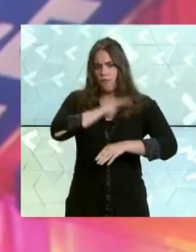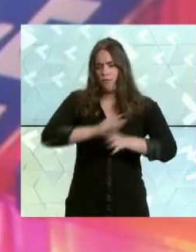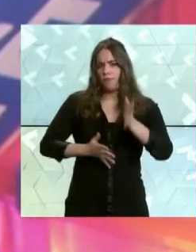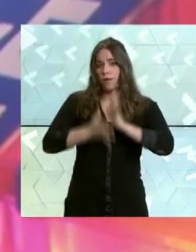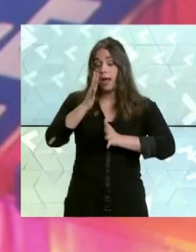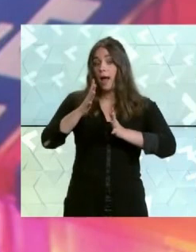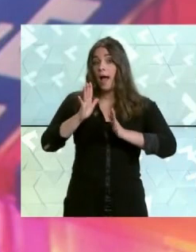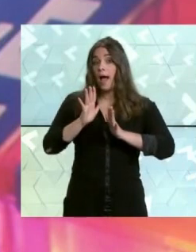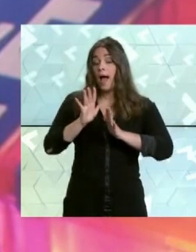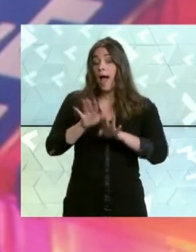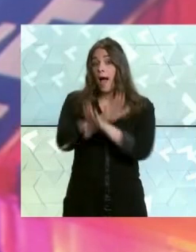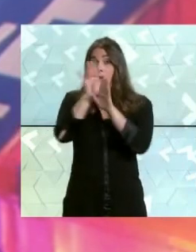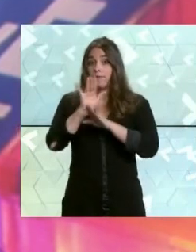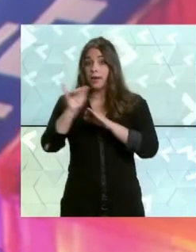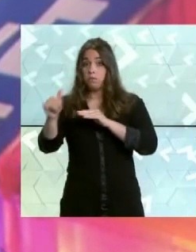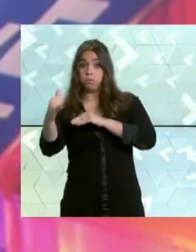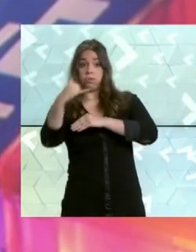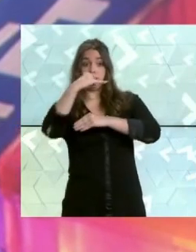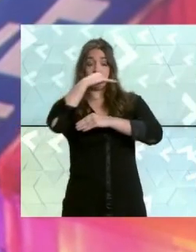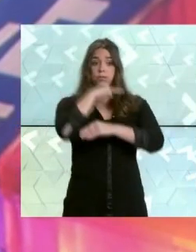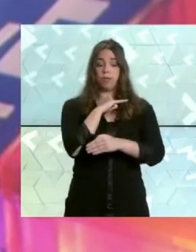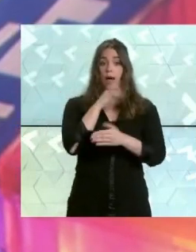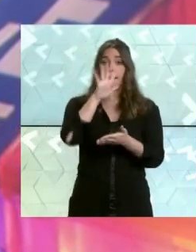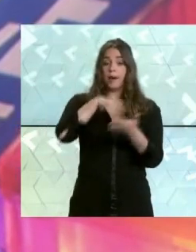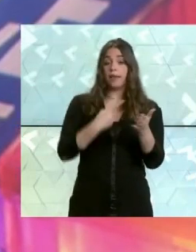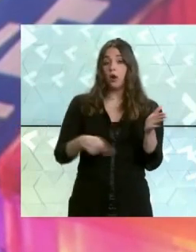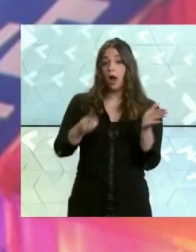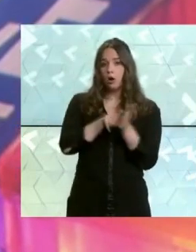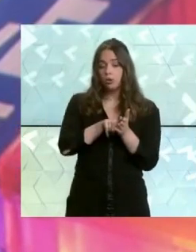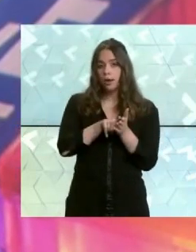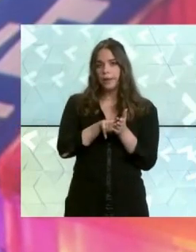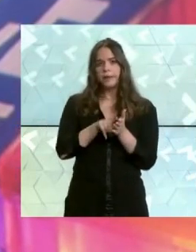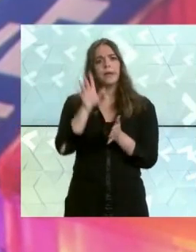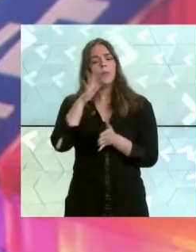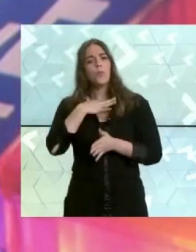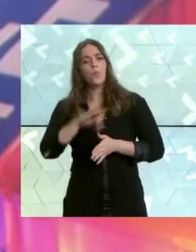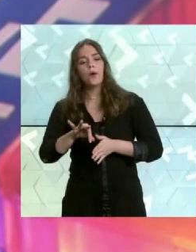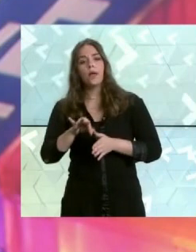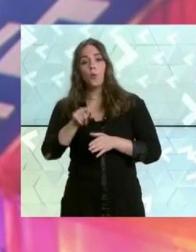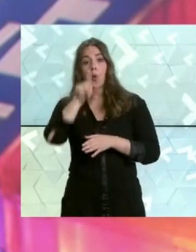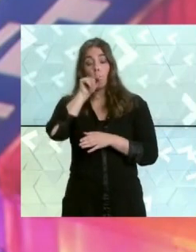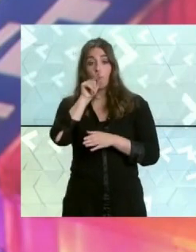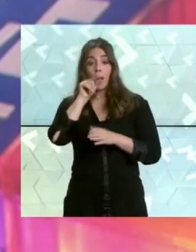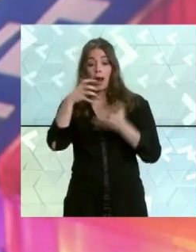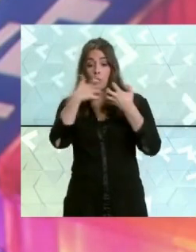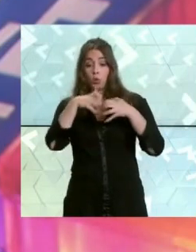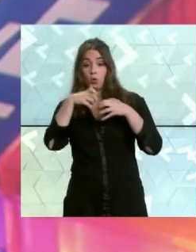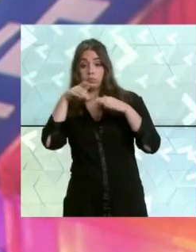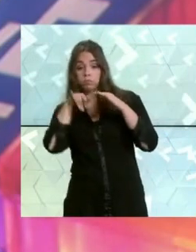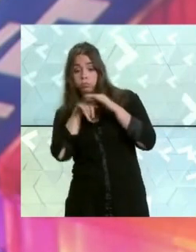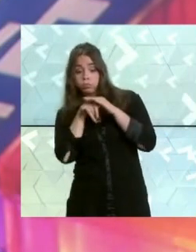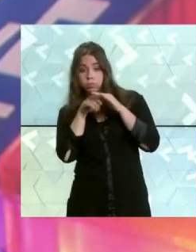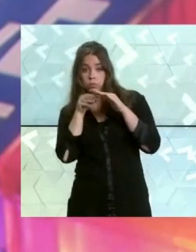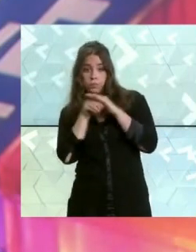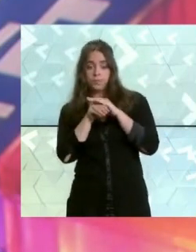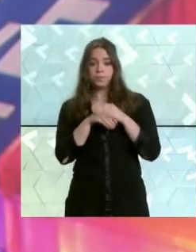aparato tuvo que dar la vuelta y aterrizar en el aeropuerto del prat se especula con que podría haberse metido un ave en el motor y seguimos con más noticias y